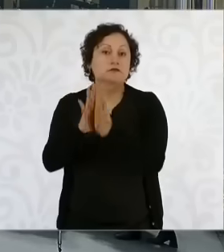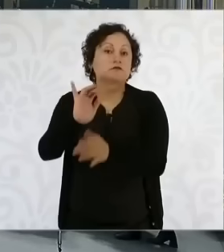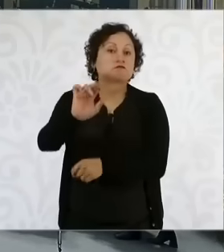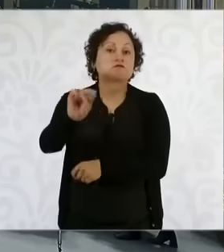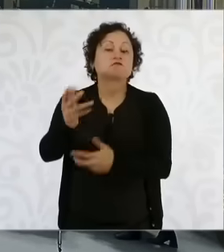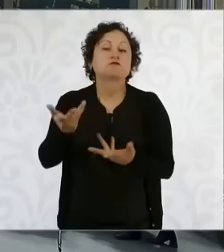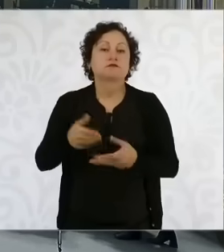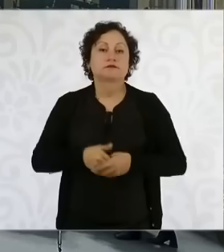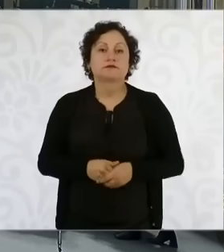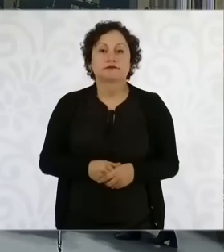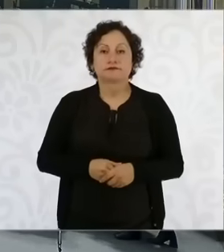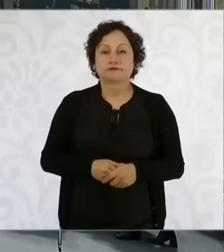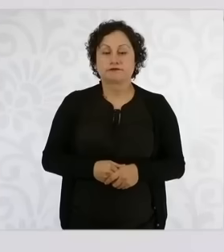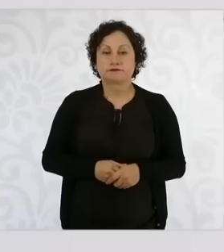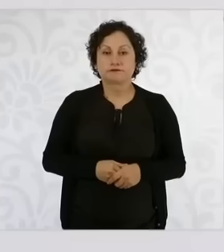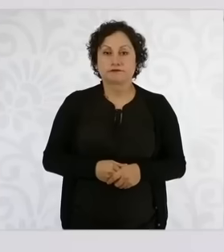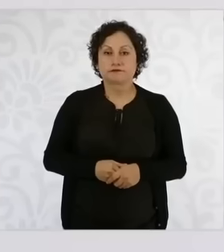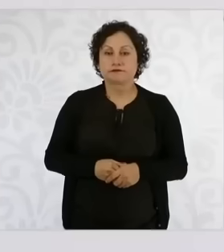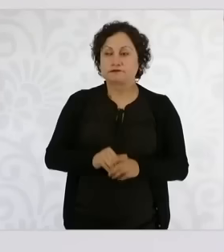Ayer